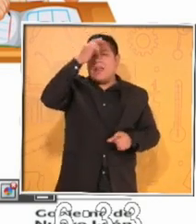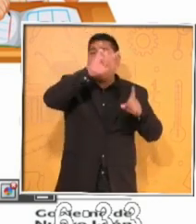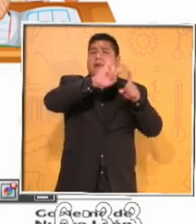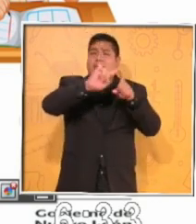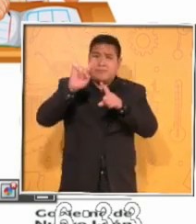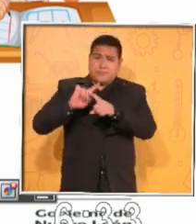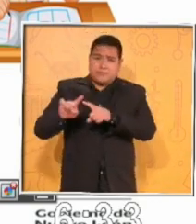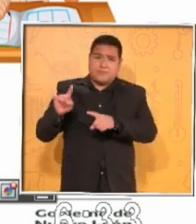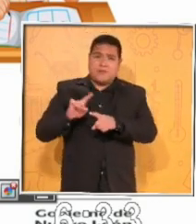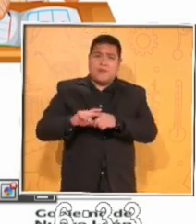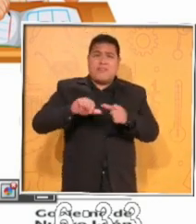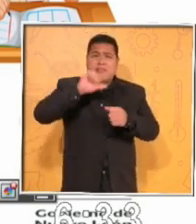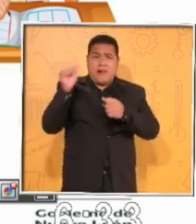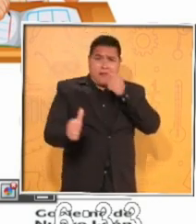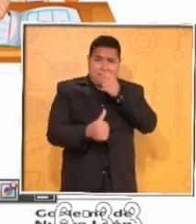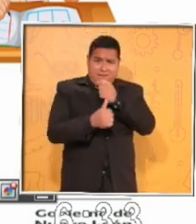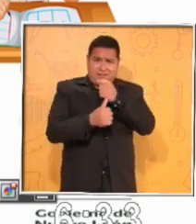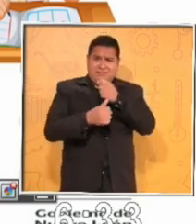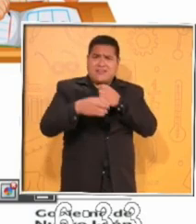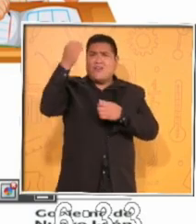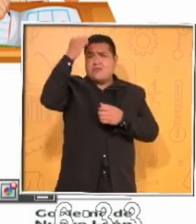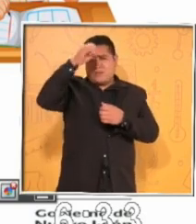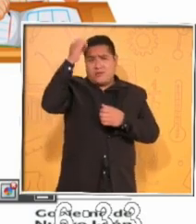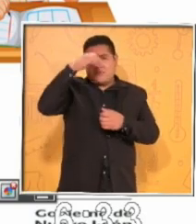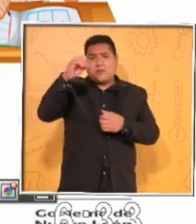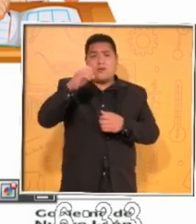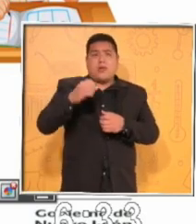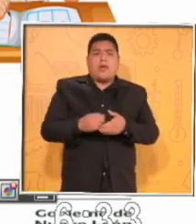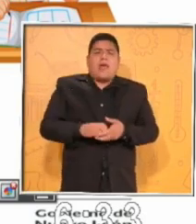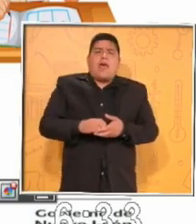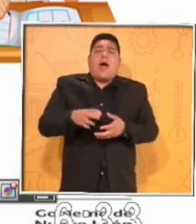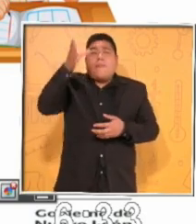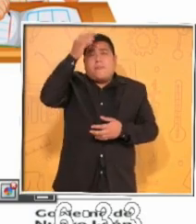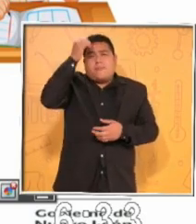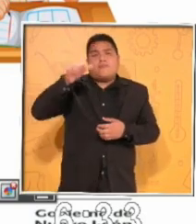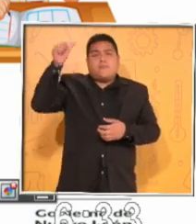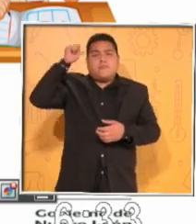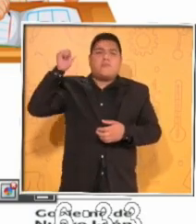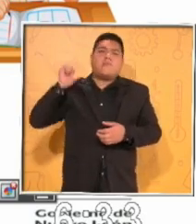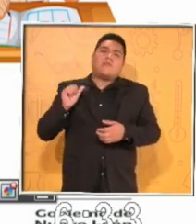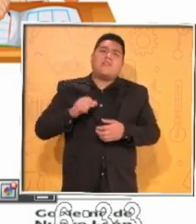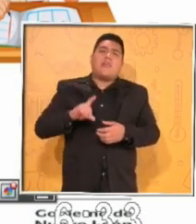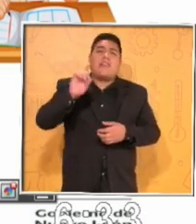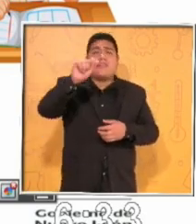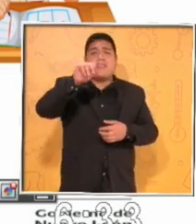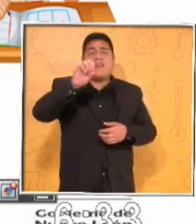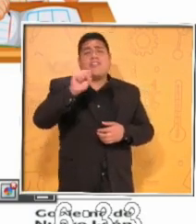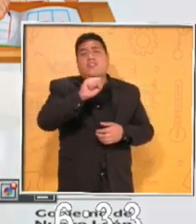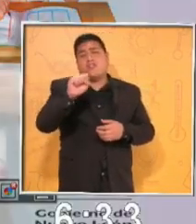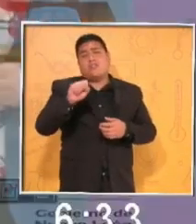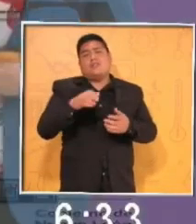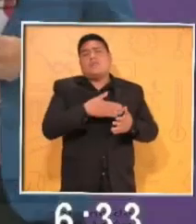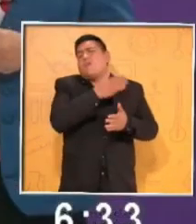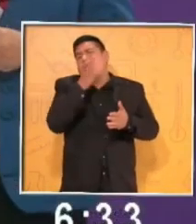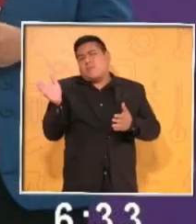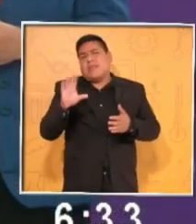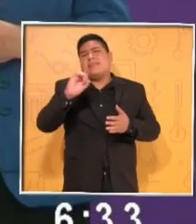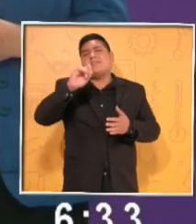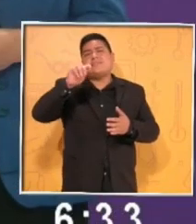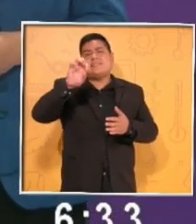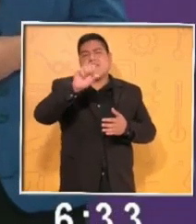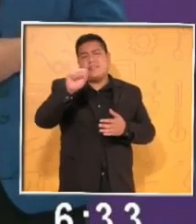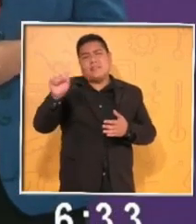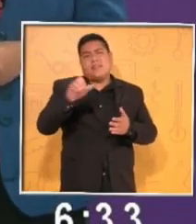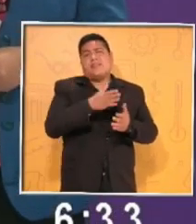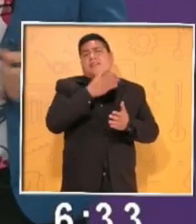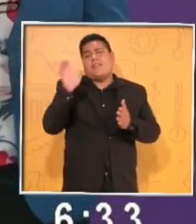diferentes tipos de argumentos que vimos el día de ayer. Argumentos de datos, argumentos de citas, argumentos